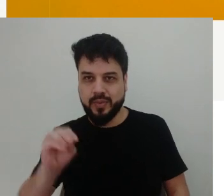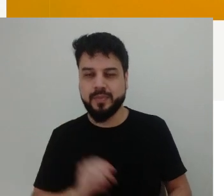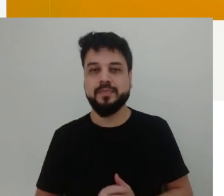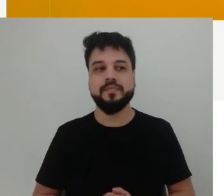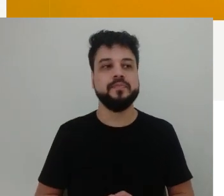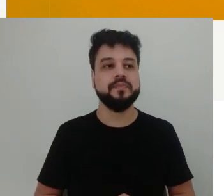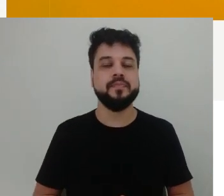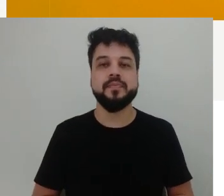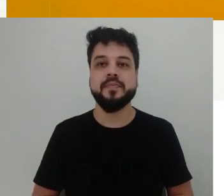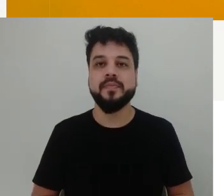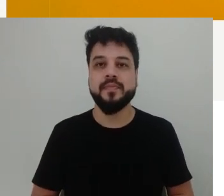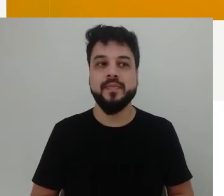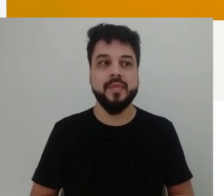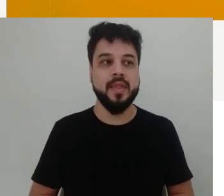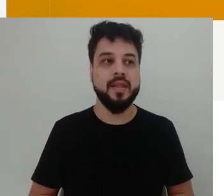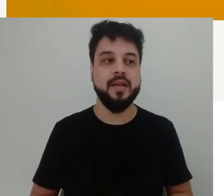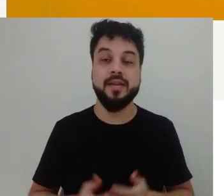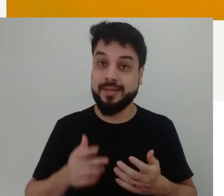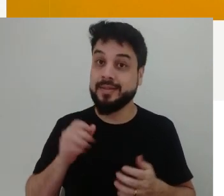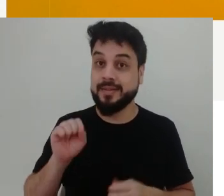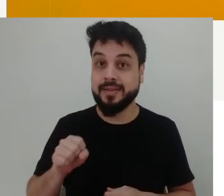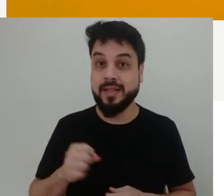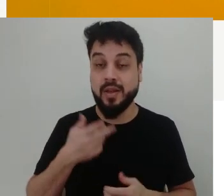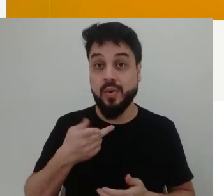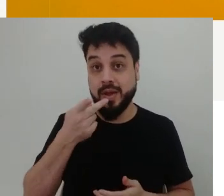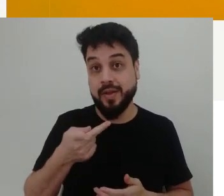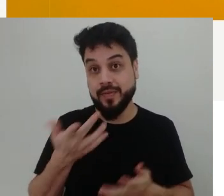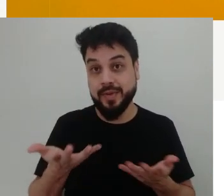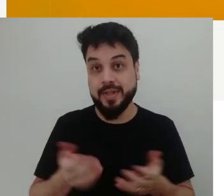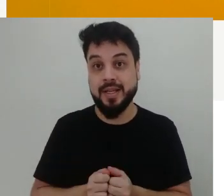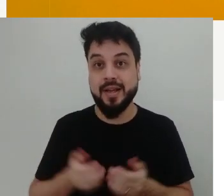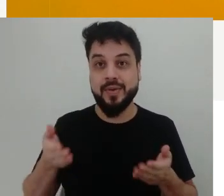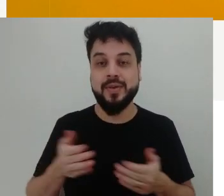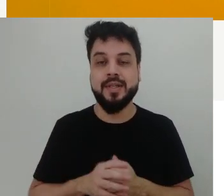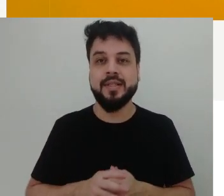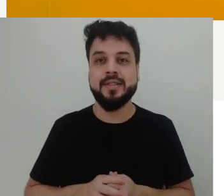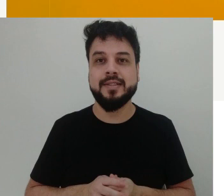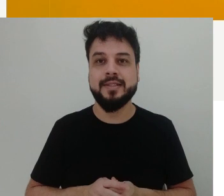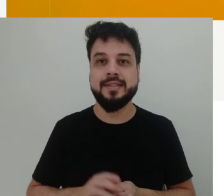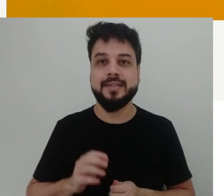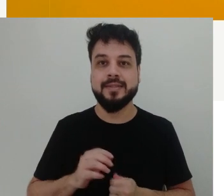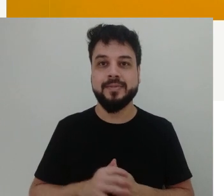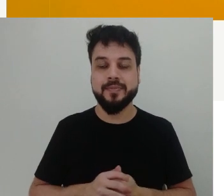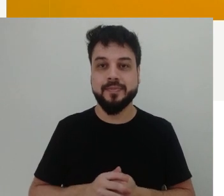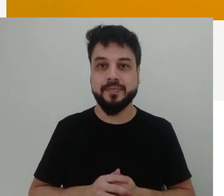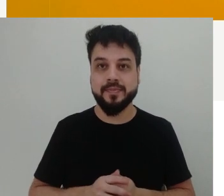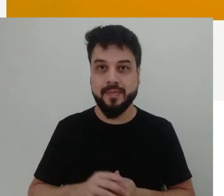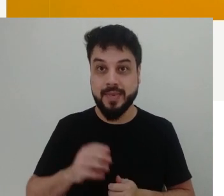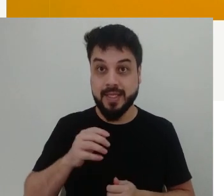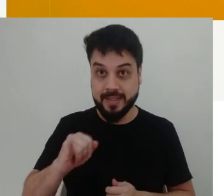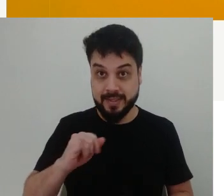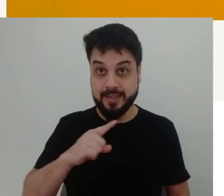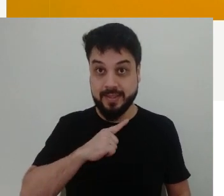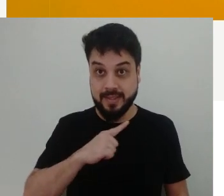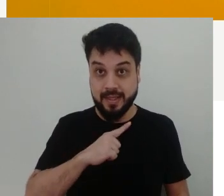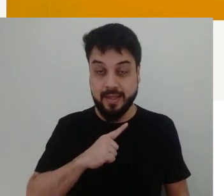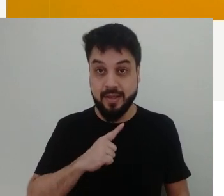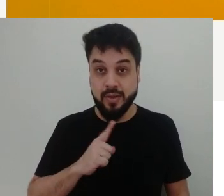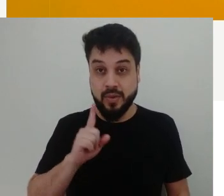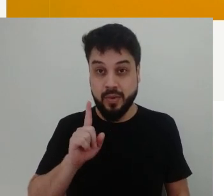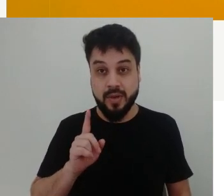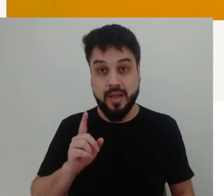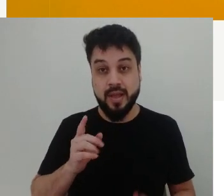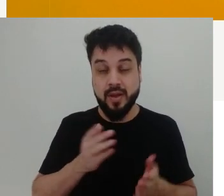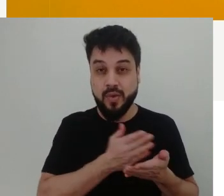de un ideal que resulta para algunas personas, sino de un sistema que alcance para todas